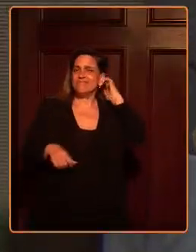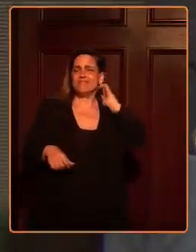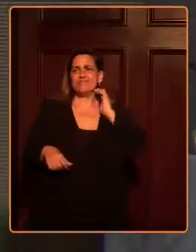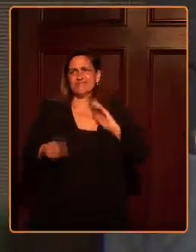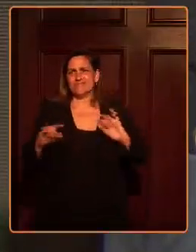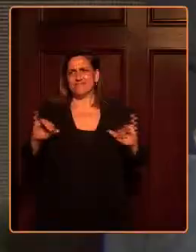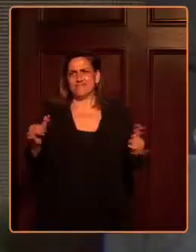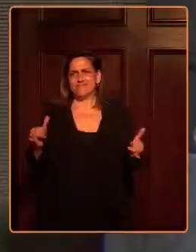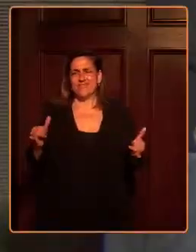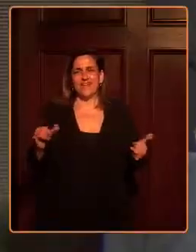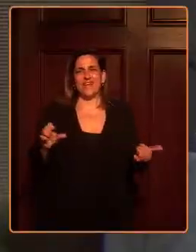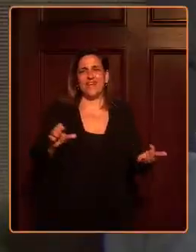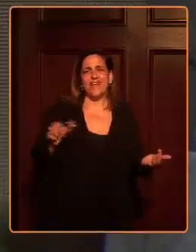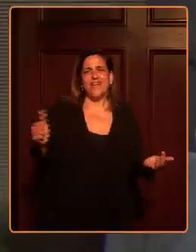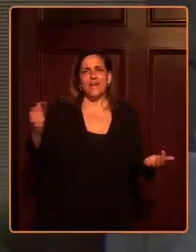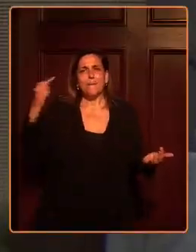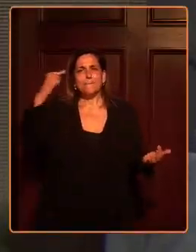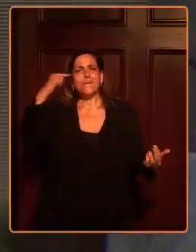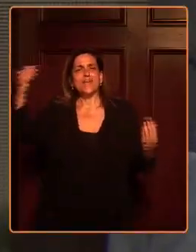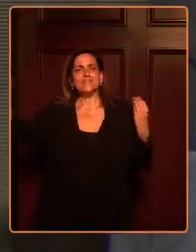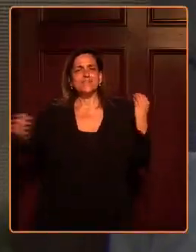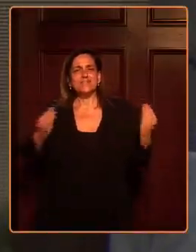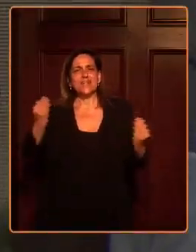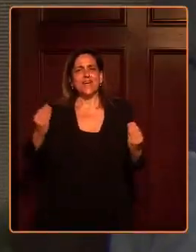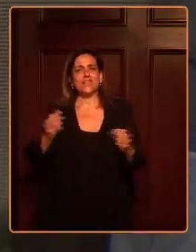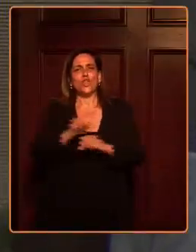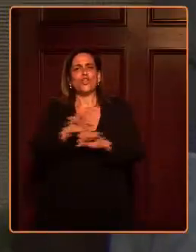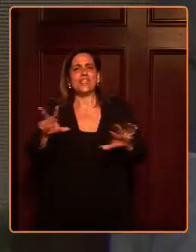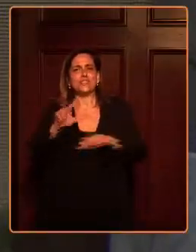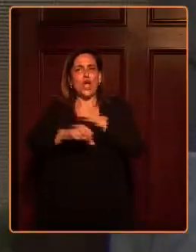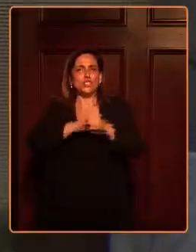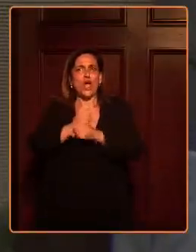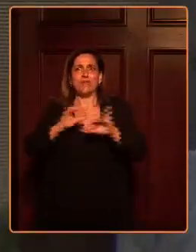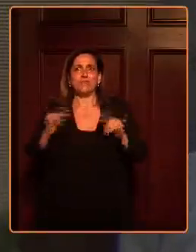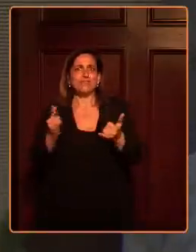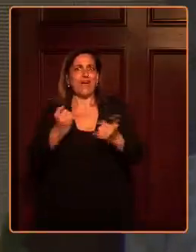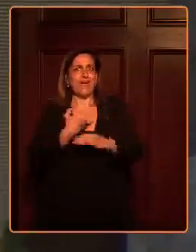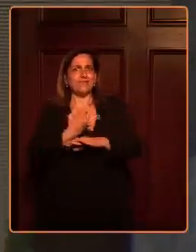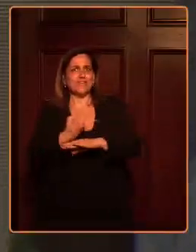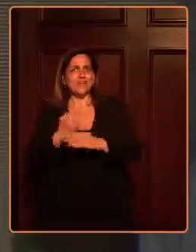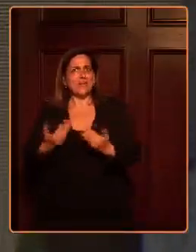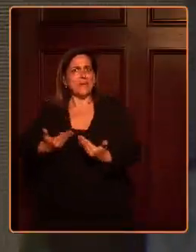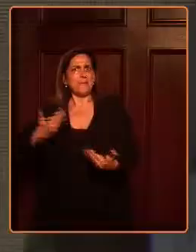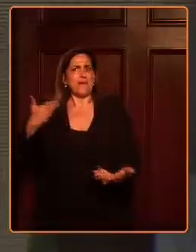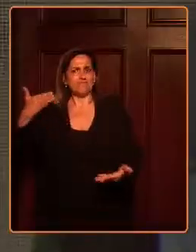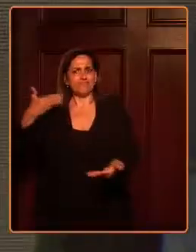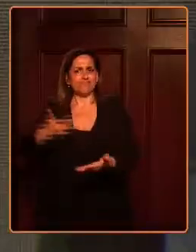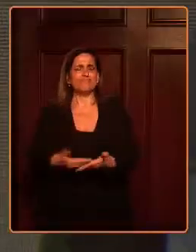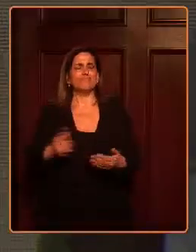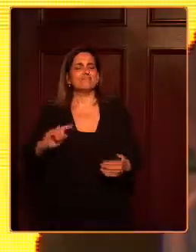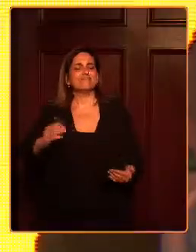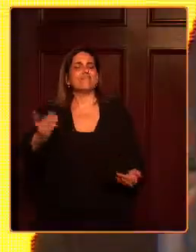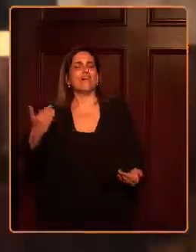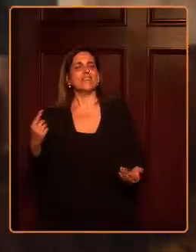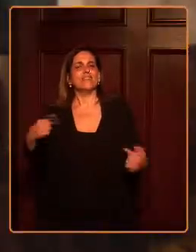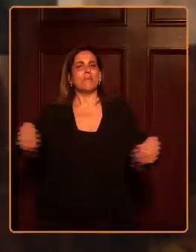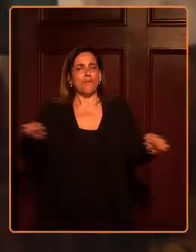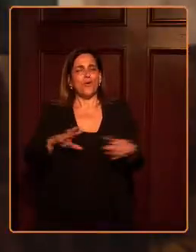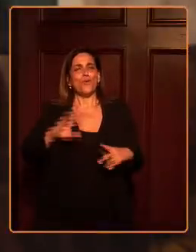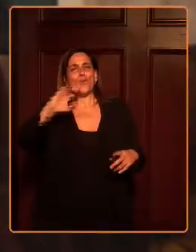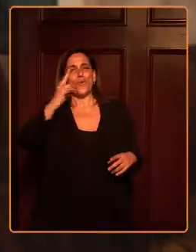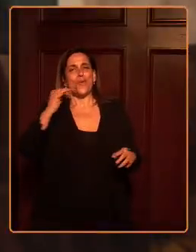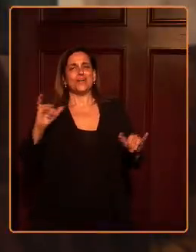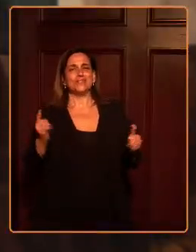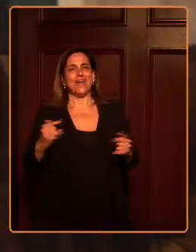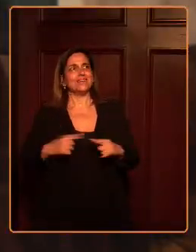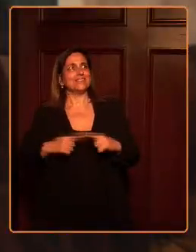poquito pensando en que los 18 años de Ceibal, yo estuve en mi paso anterior por Uruguay en la